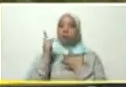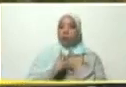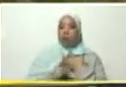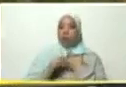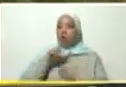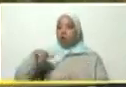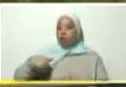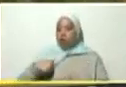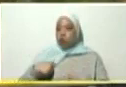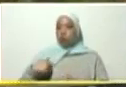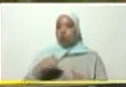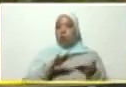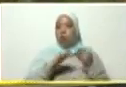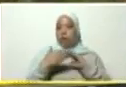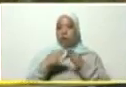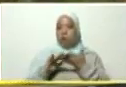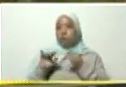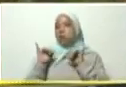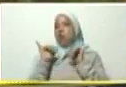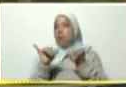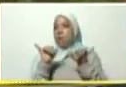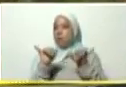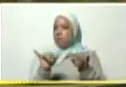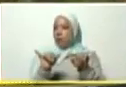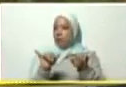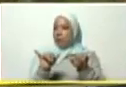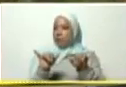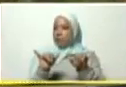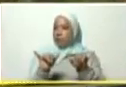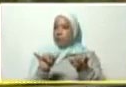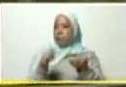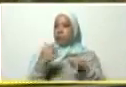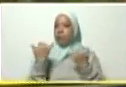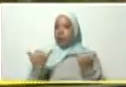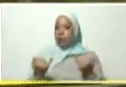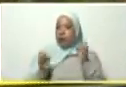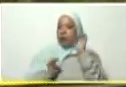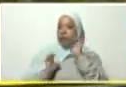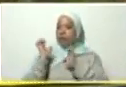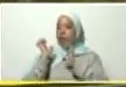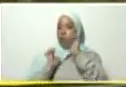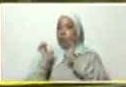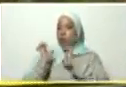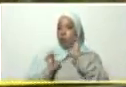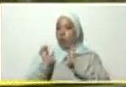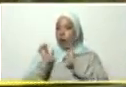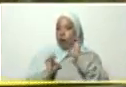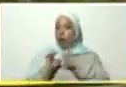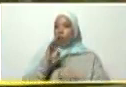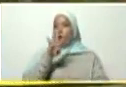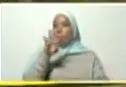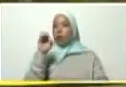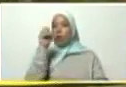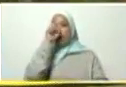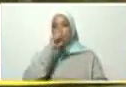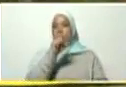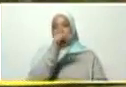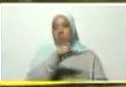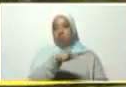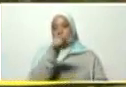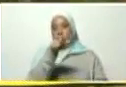desde el año base ahí hemos querido revisar pues Cuántas personas es el número ideal de cada de cada